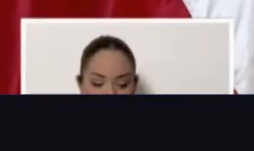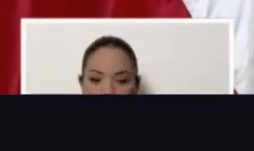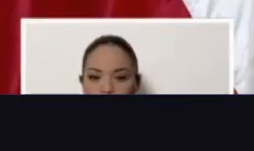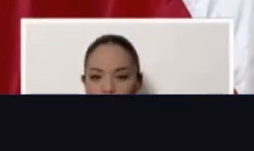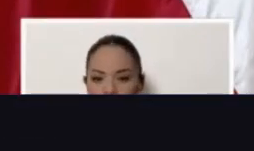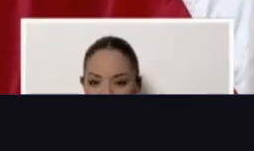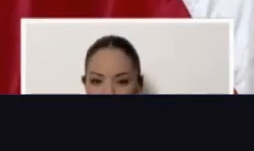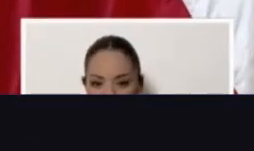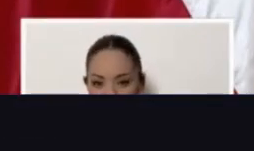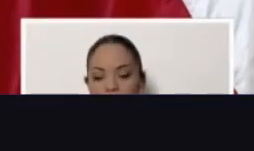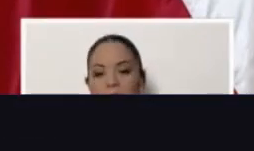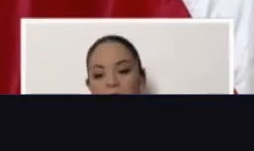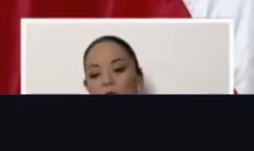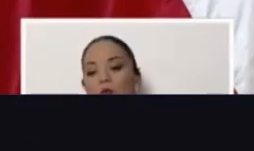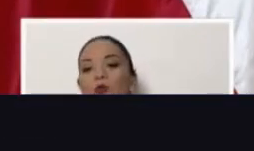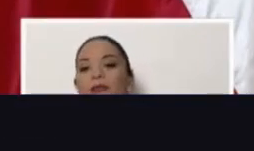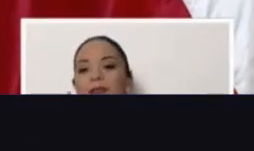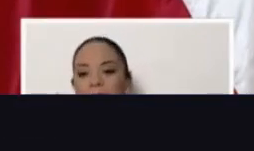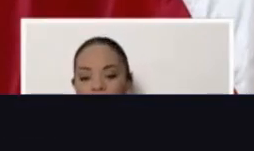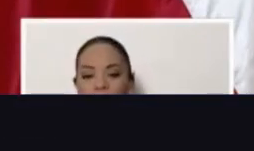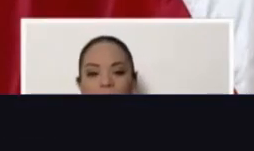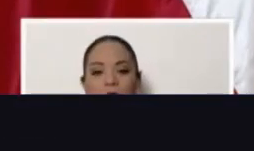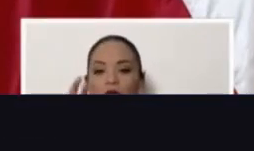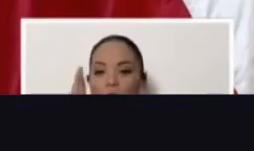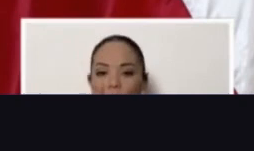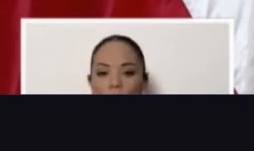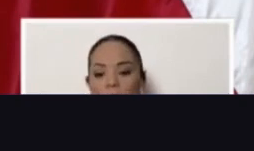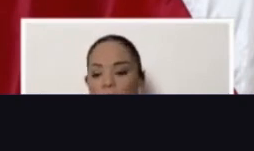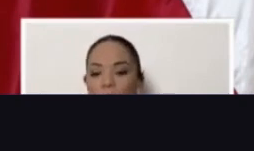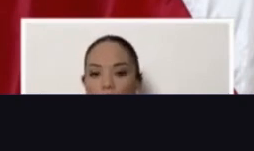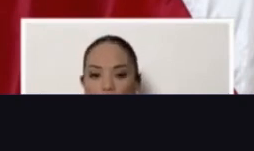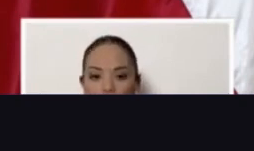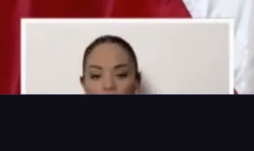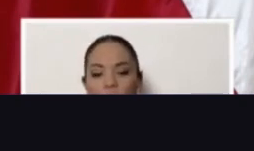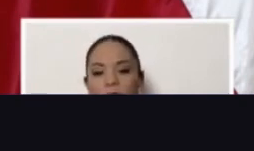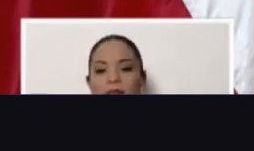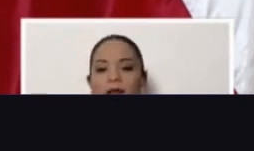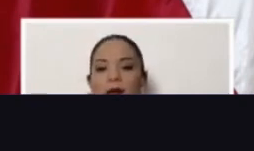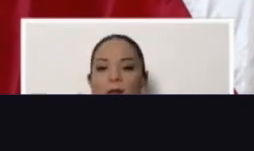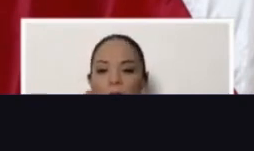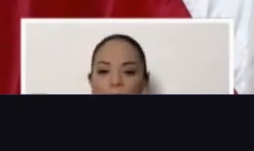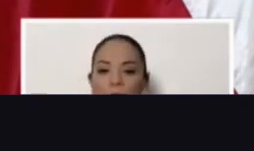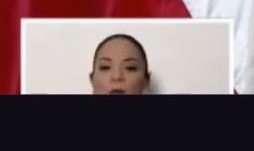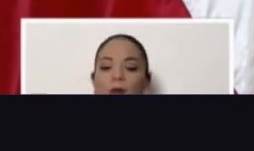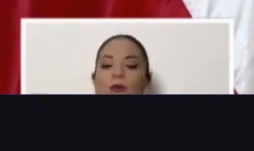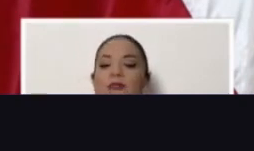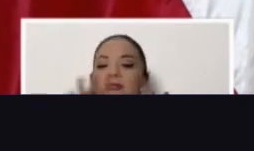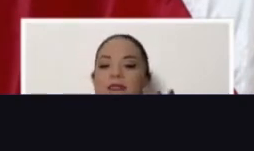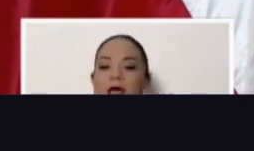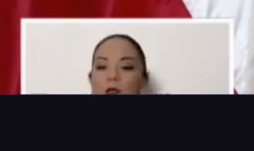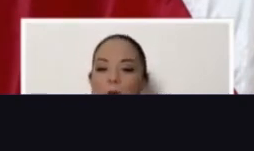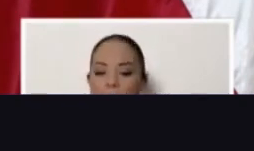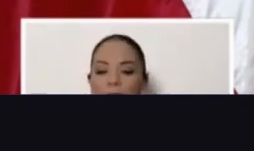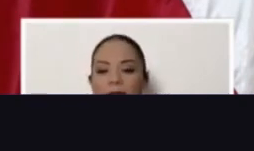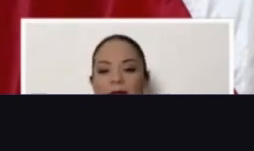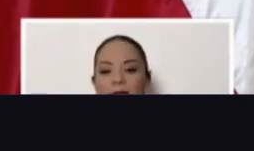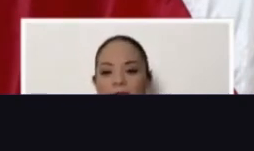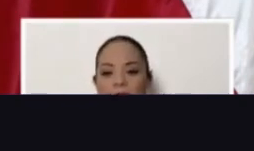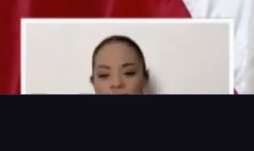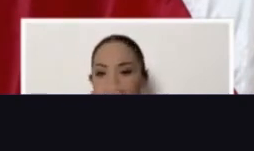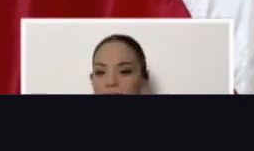Lugares como Crucitas, El Jocote, El Roble, Chamorro, Llano Verde y Chorreras, fue obvio que